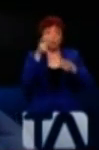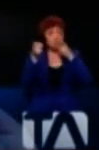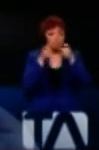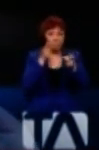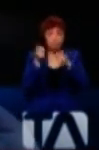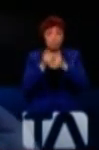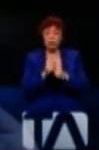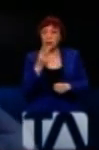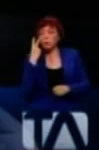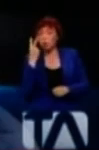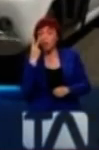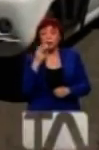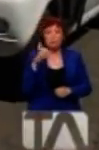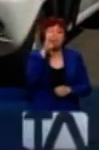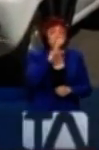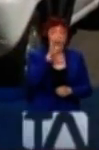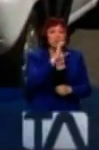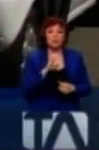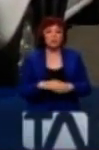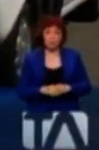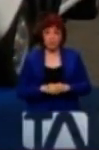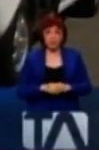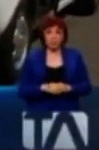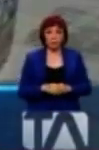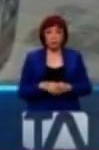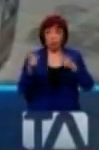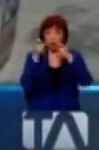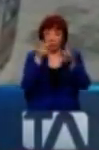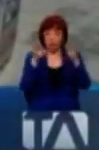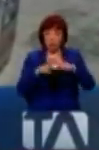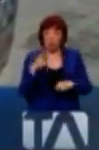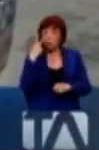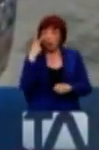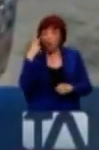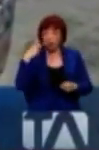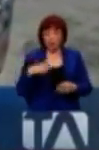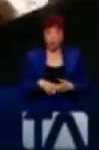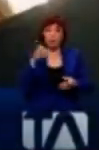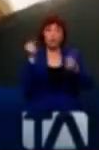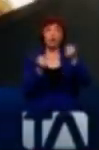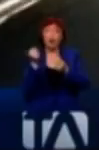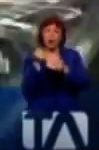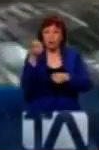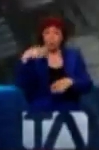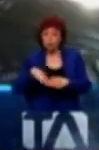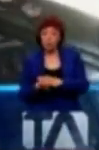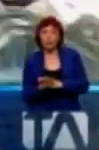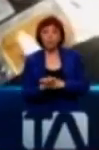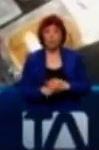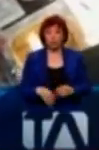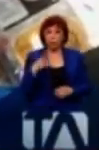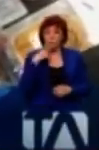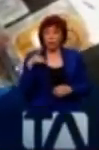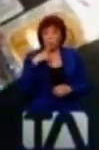realiza operativos de control. Los controles también detectaron este vehículo cargado con 6.000 puros bajo moquetas y asientos.